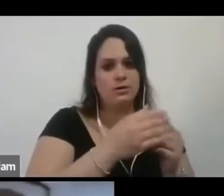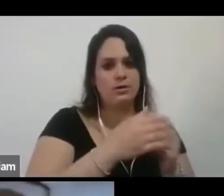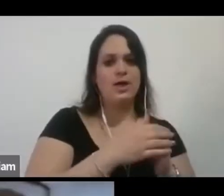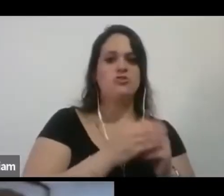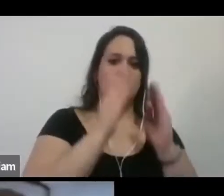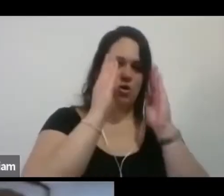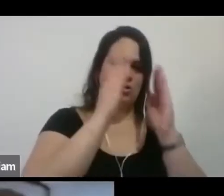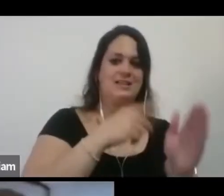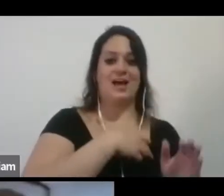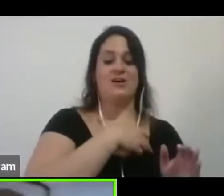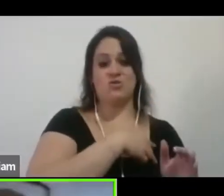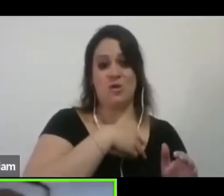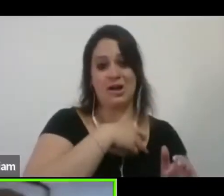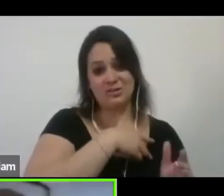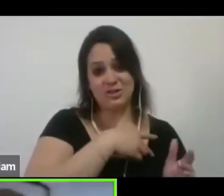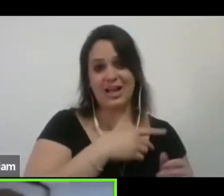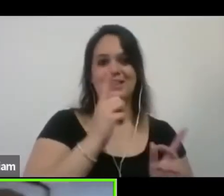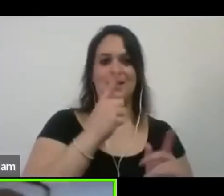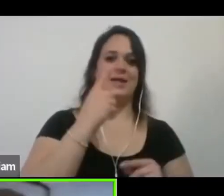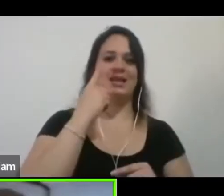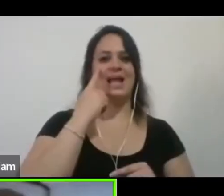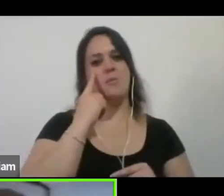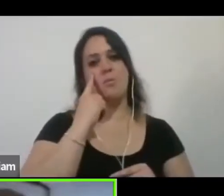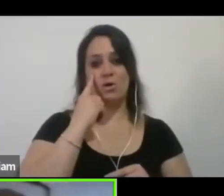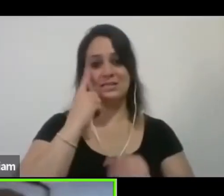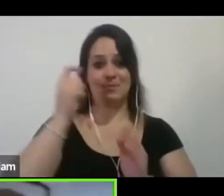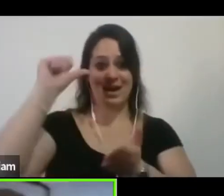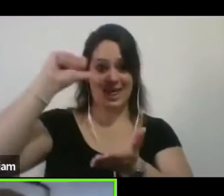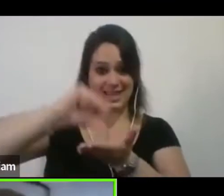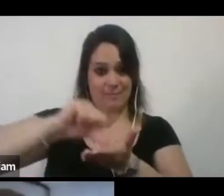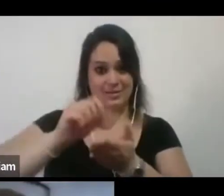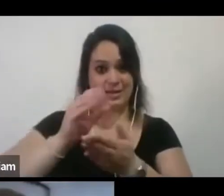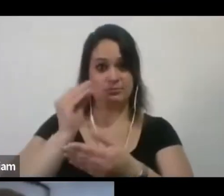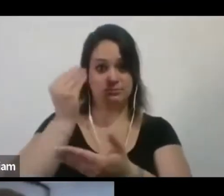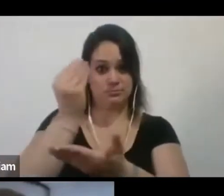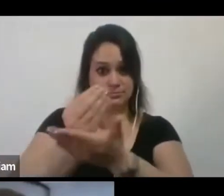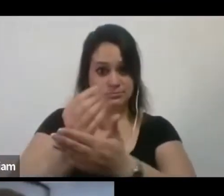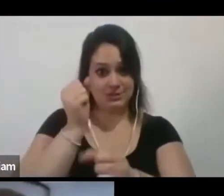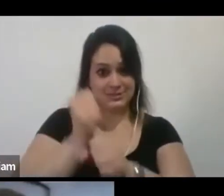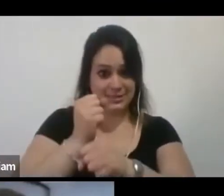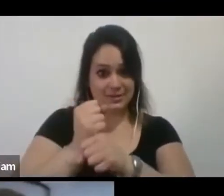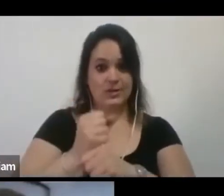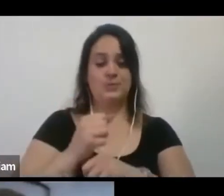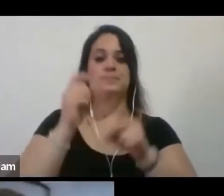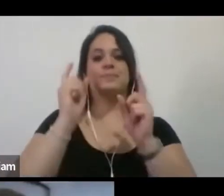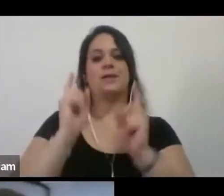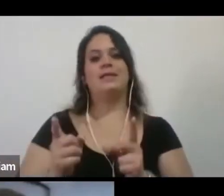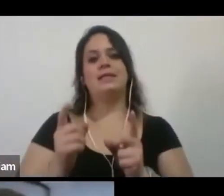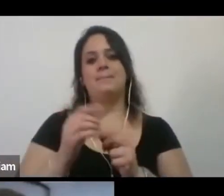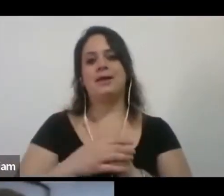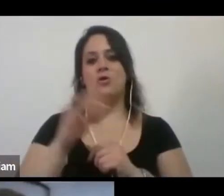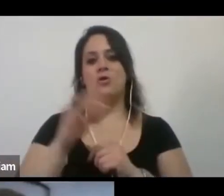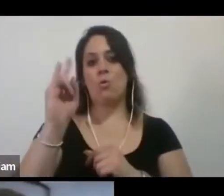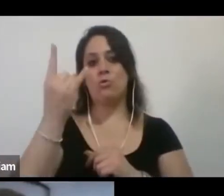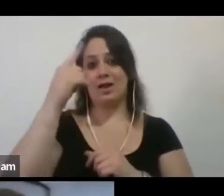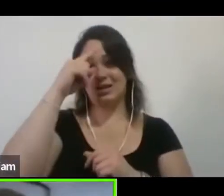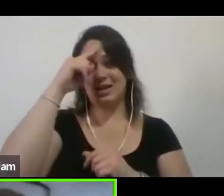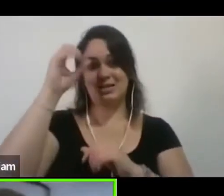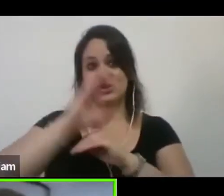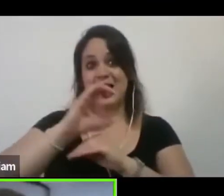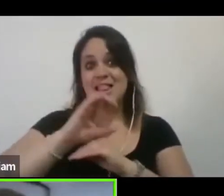vocacional también de la Municipalidad de Capital y también en lo que ofrecía la Universidad de